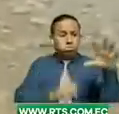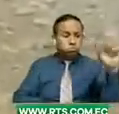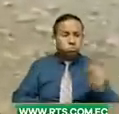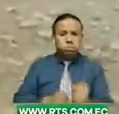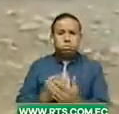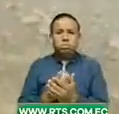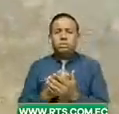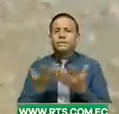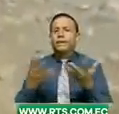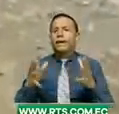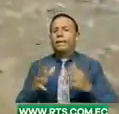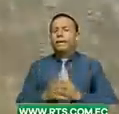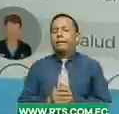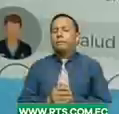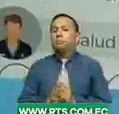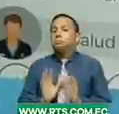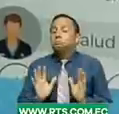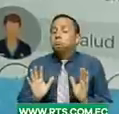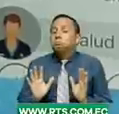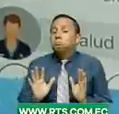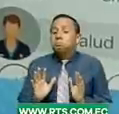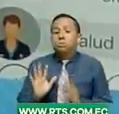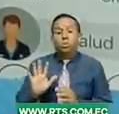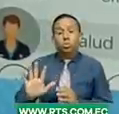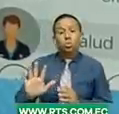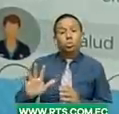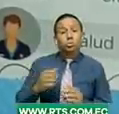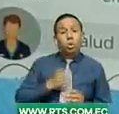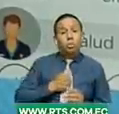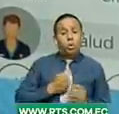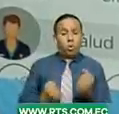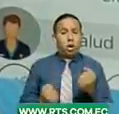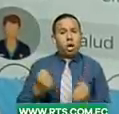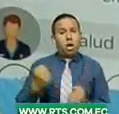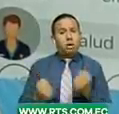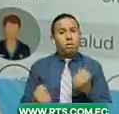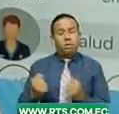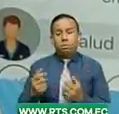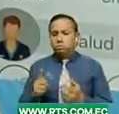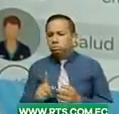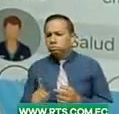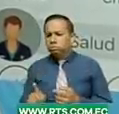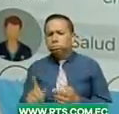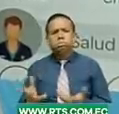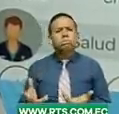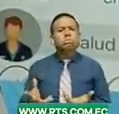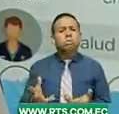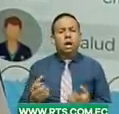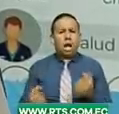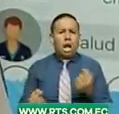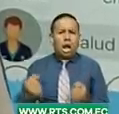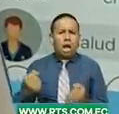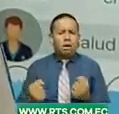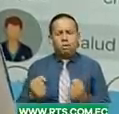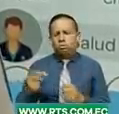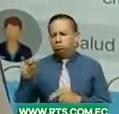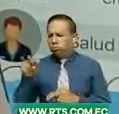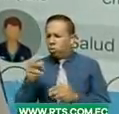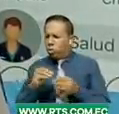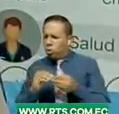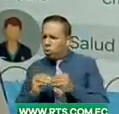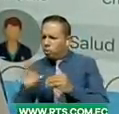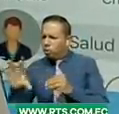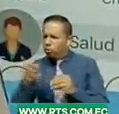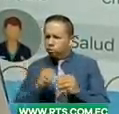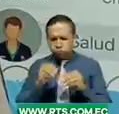hecho. Estaban unos vehículos que pertenecen a ciudadanos del sector, a vecinos, y